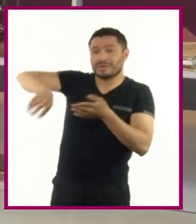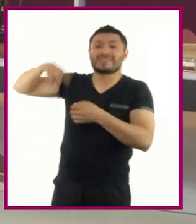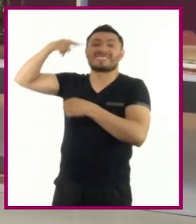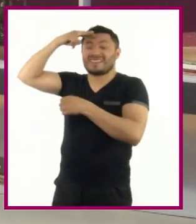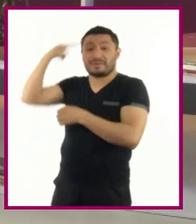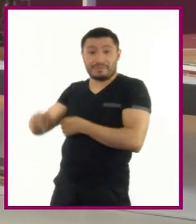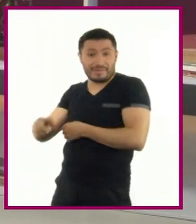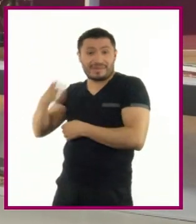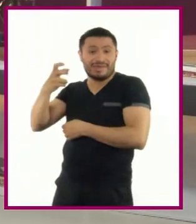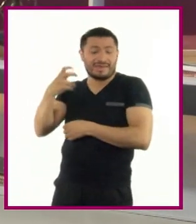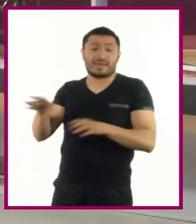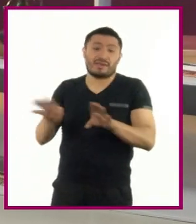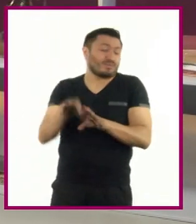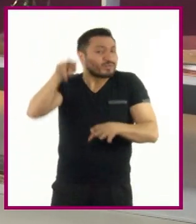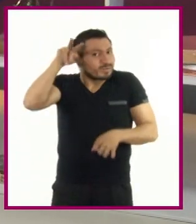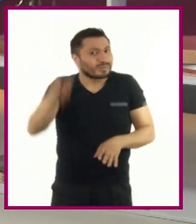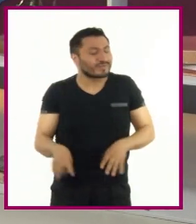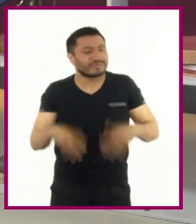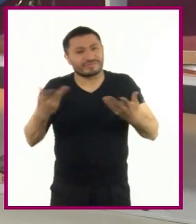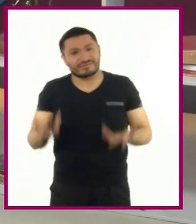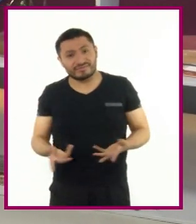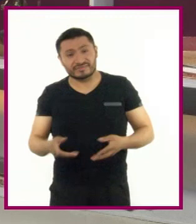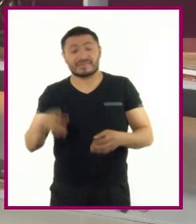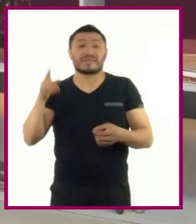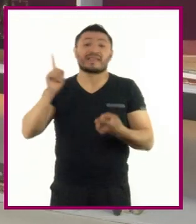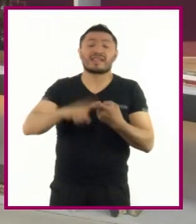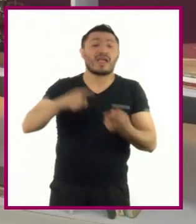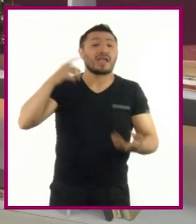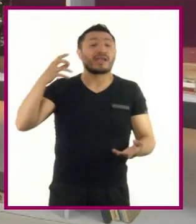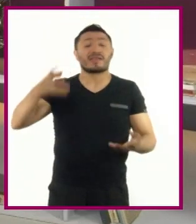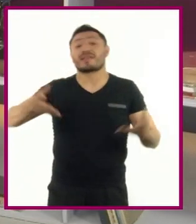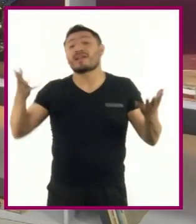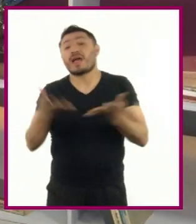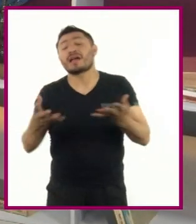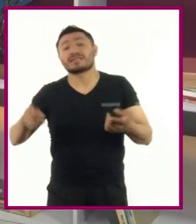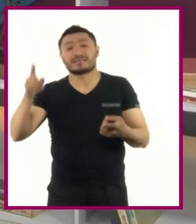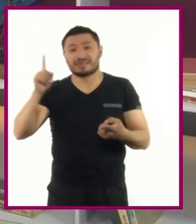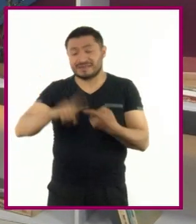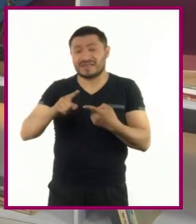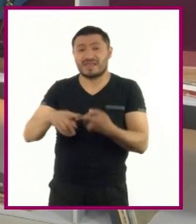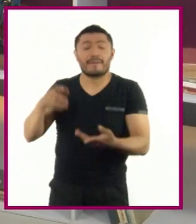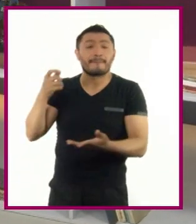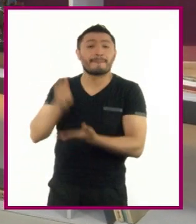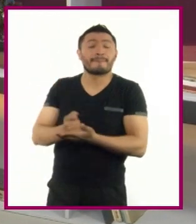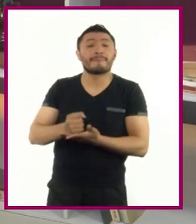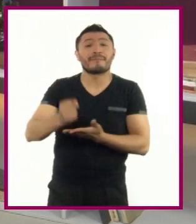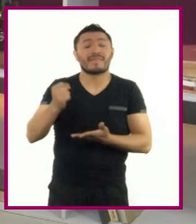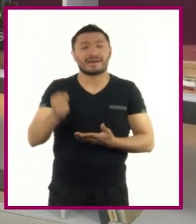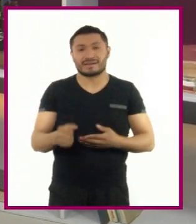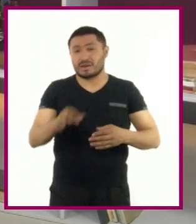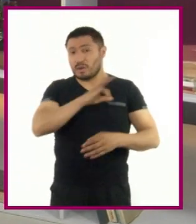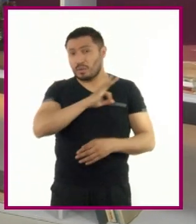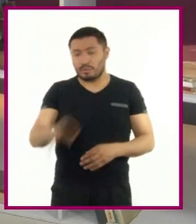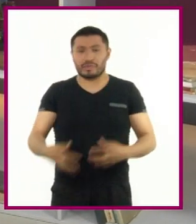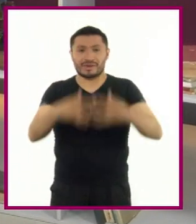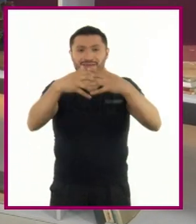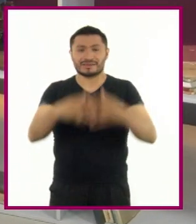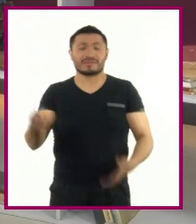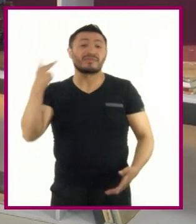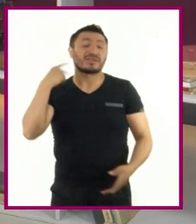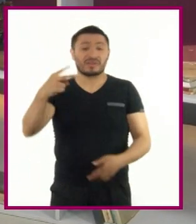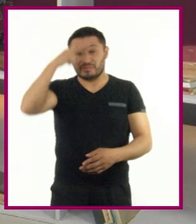donde literal y metafóricamente el que la hace la paga. ¿Puede el sistema político mexicano ampararse en la